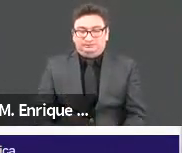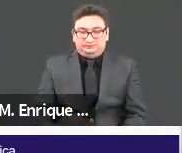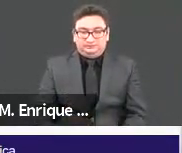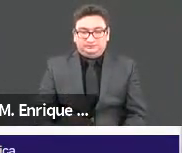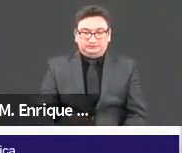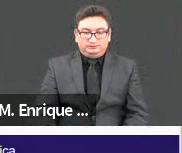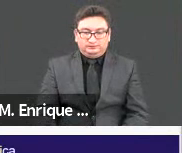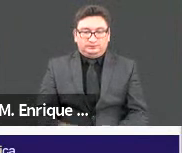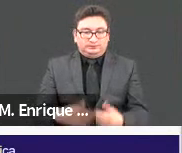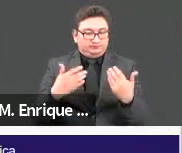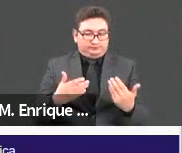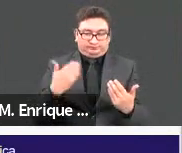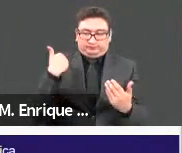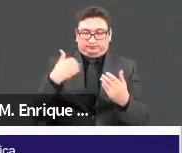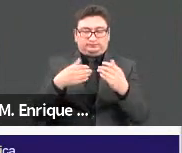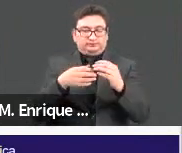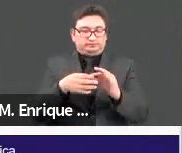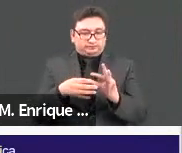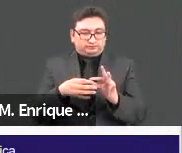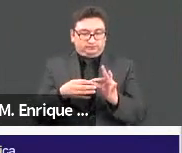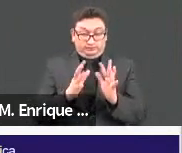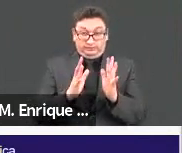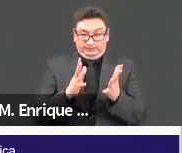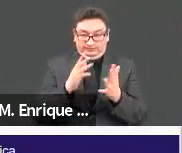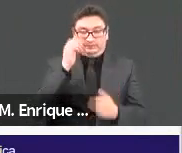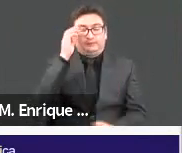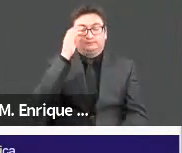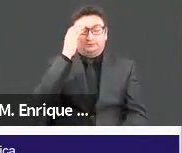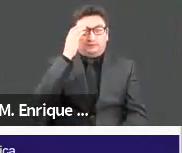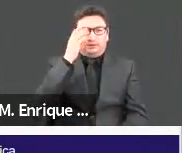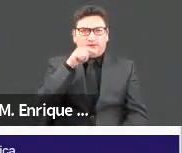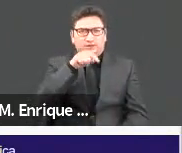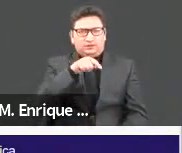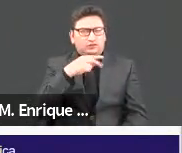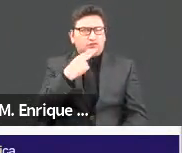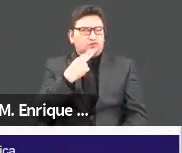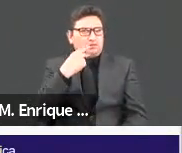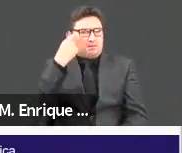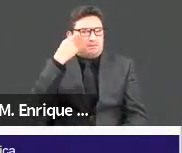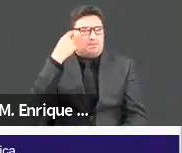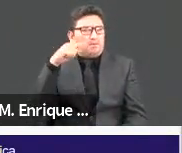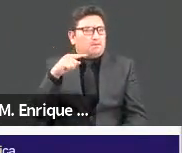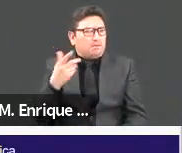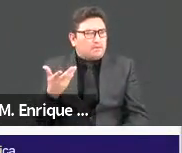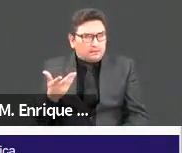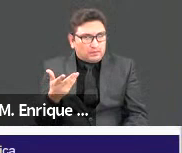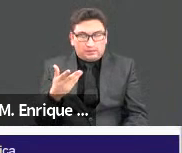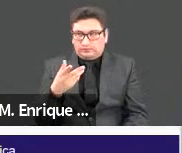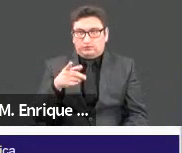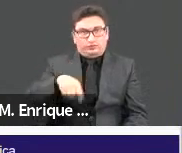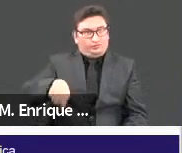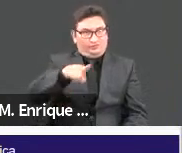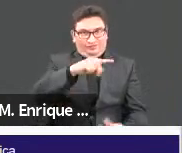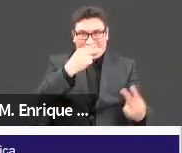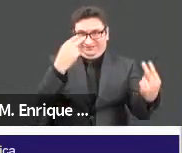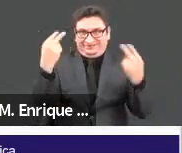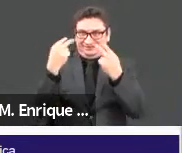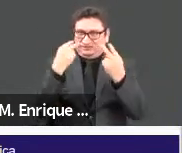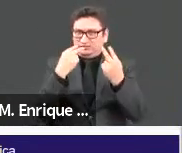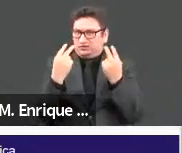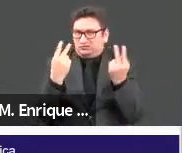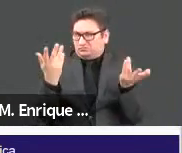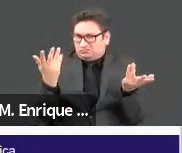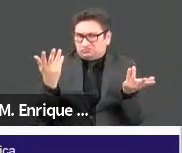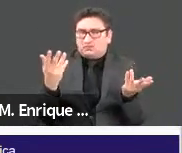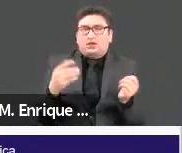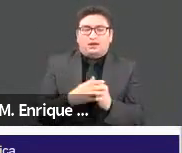Bien, dicho lo anterior, ahora, ¿para qué me puede ser de utilidad para todos los que nos están viendo?